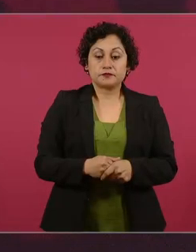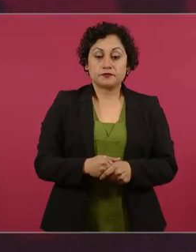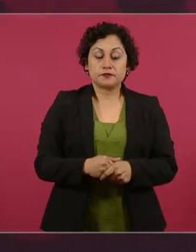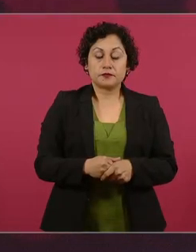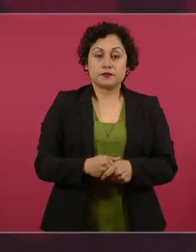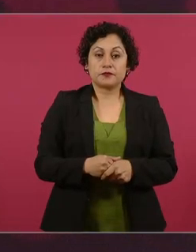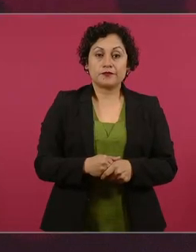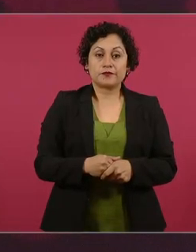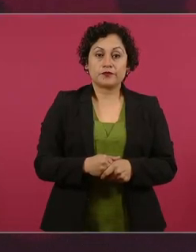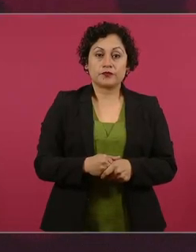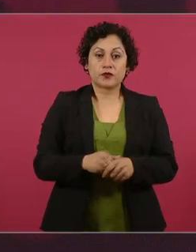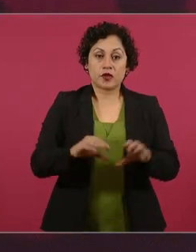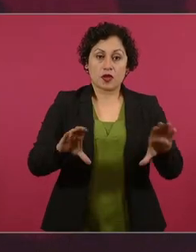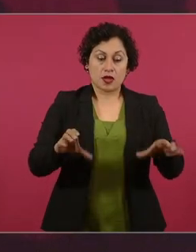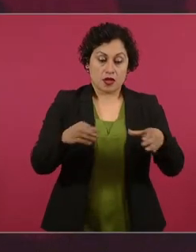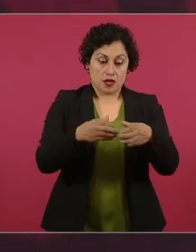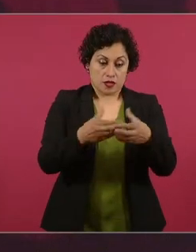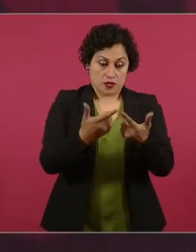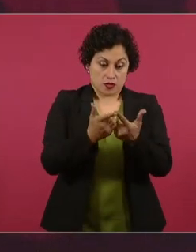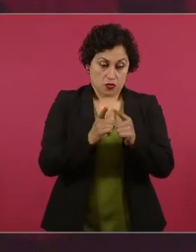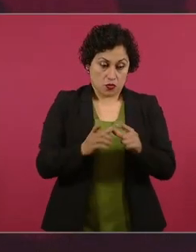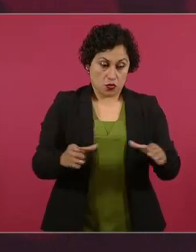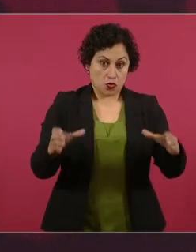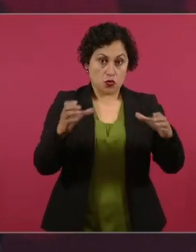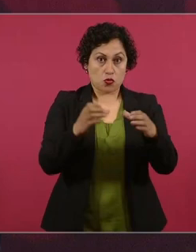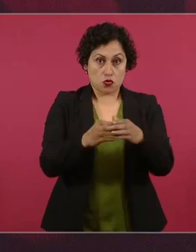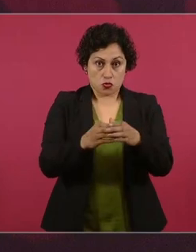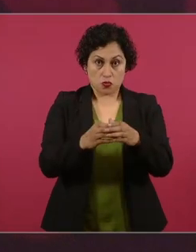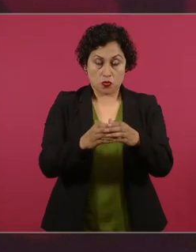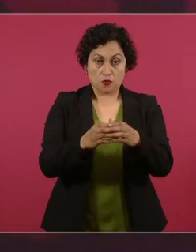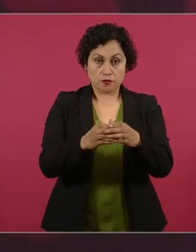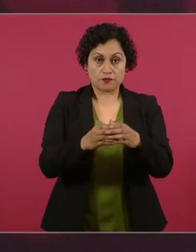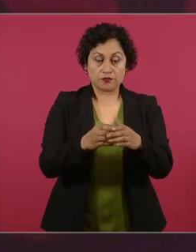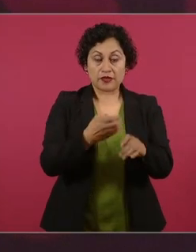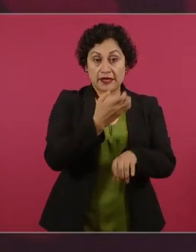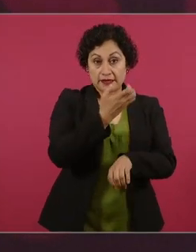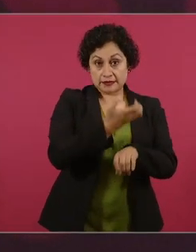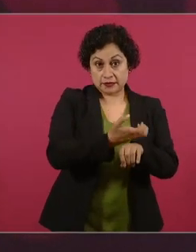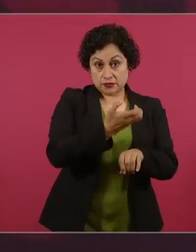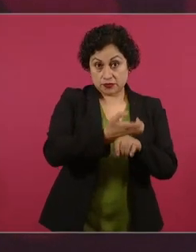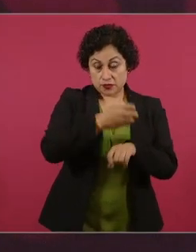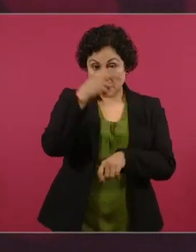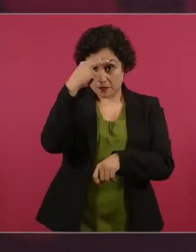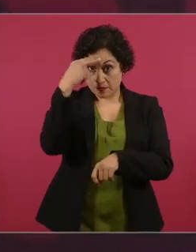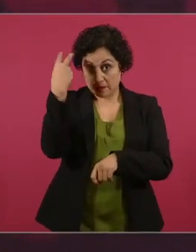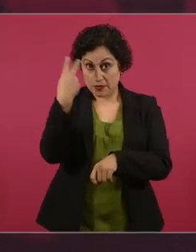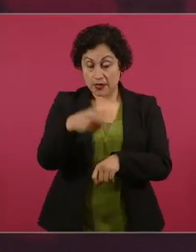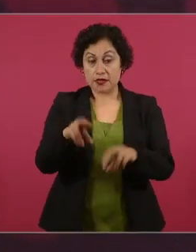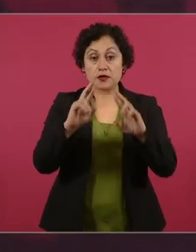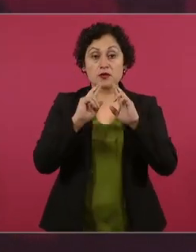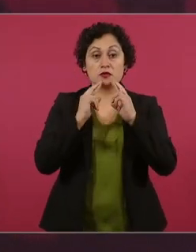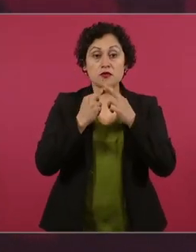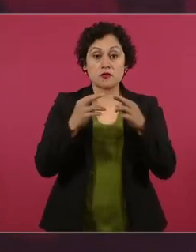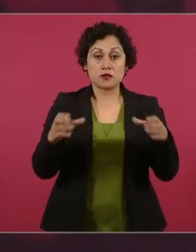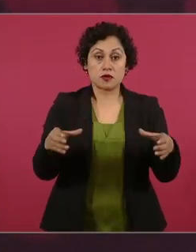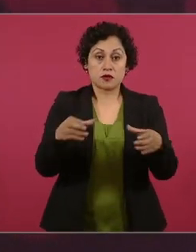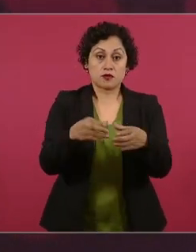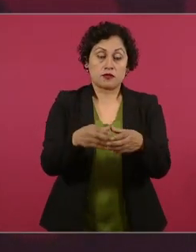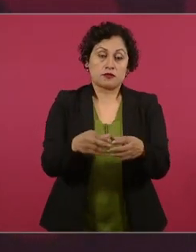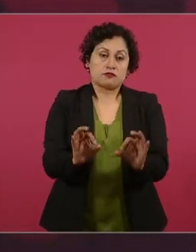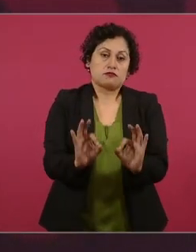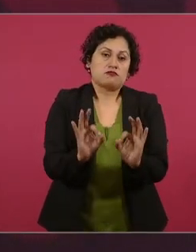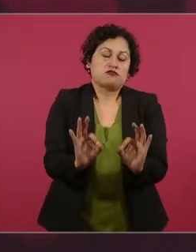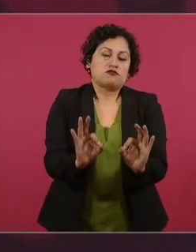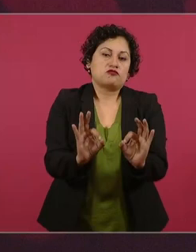del grupo de Estados Unidos y de México, que están abordando los temas